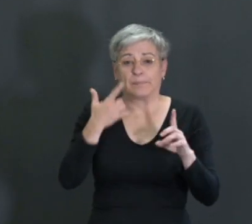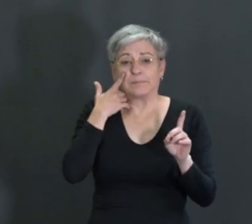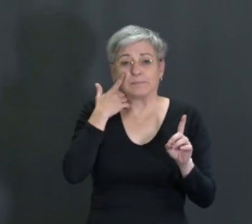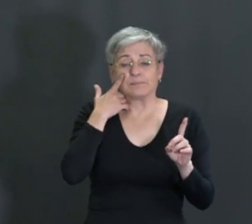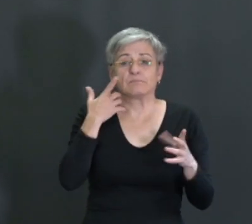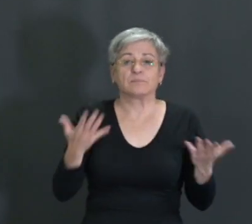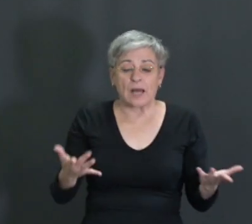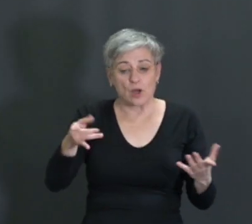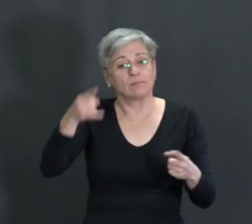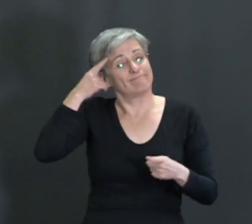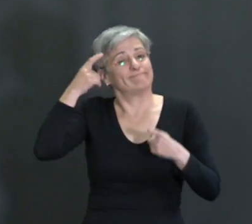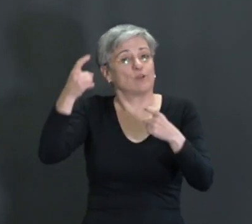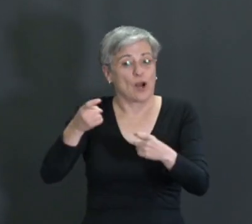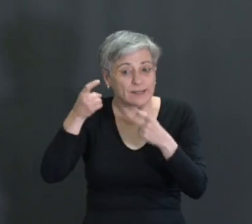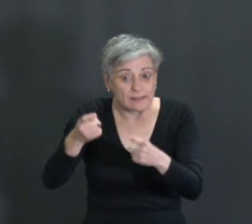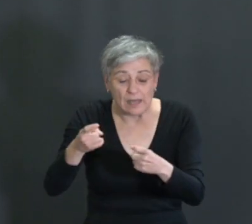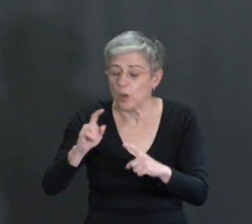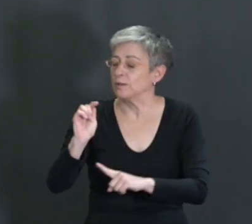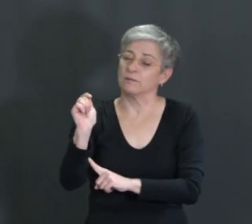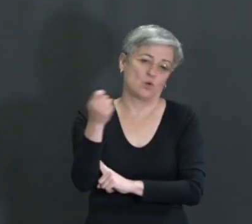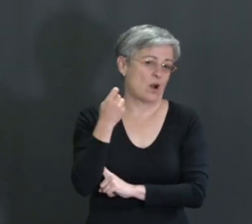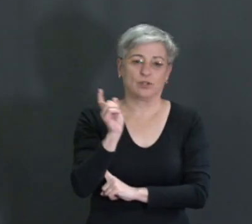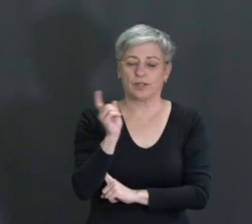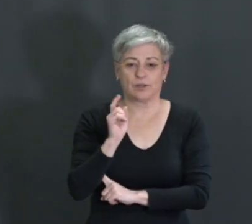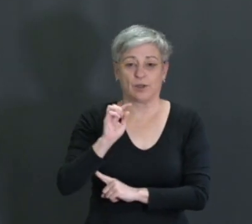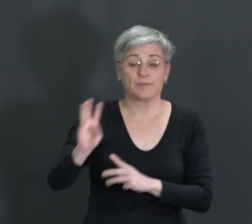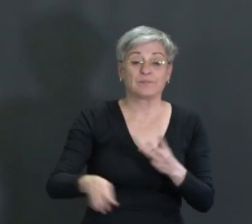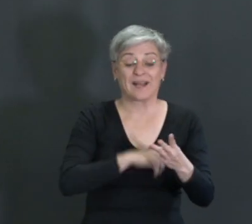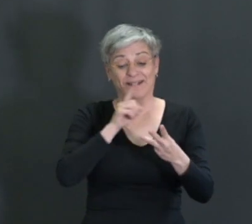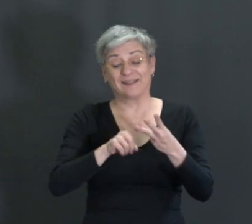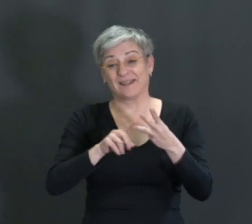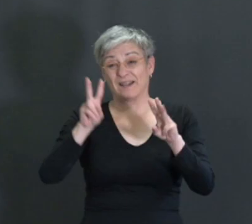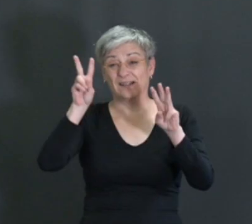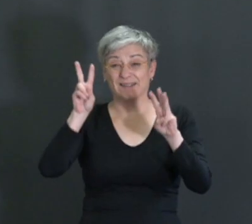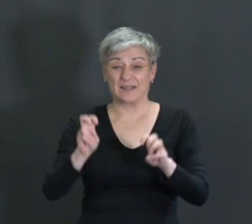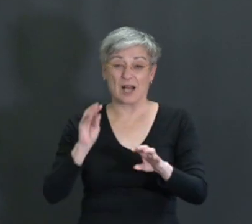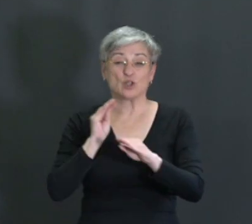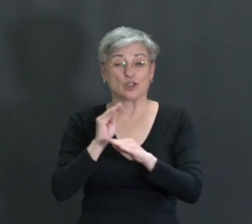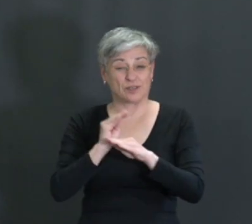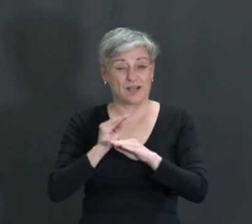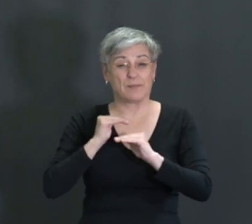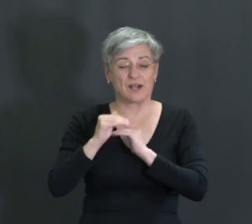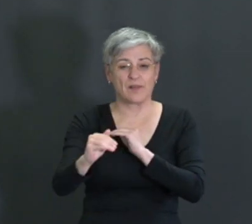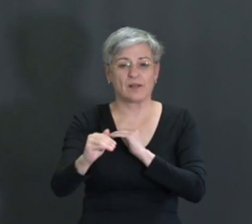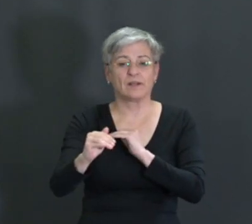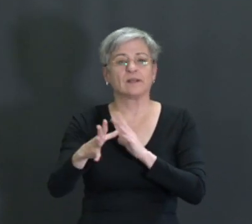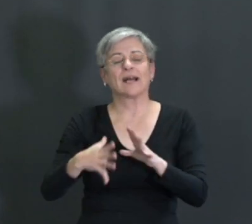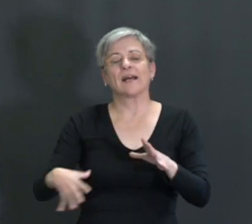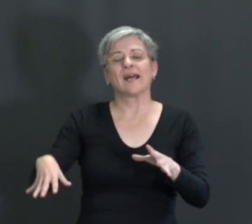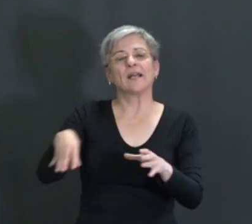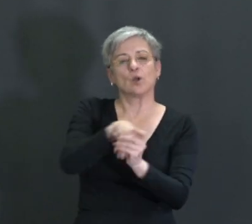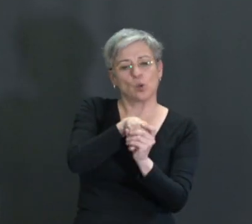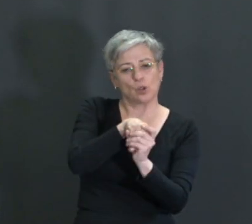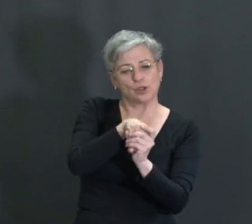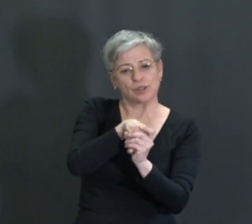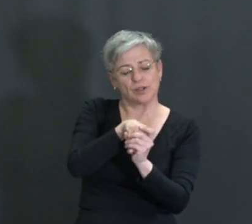Entonces, lo han intentado, no lo han conseguido. Y el tercer factor de sostenibilidad era la inclusión de trabajadores